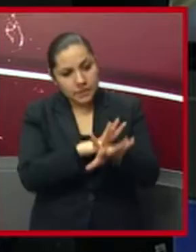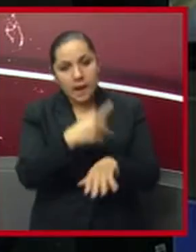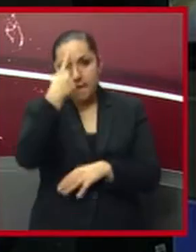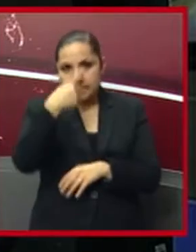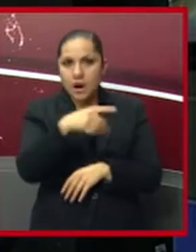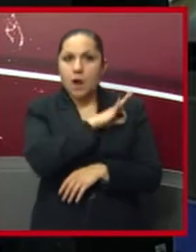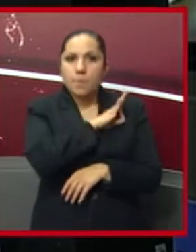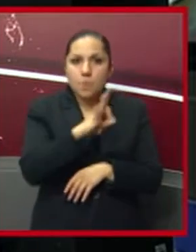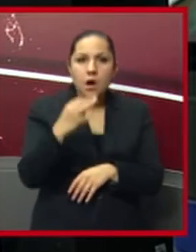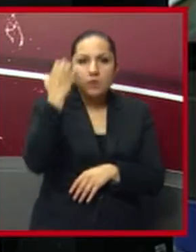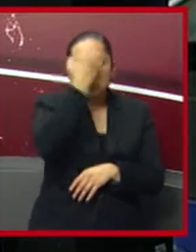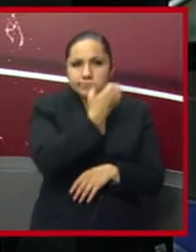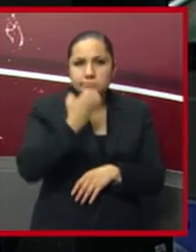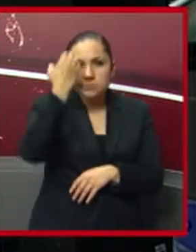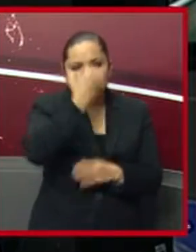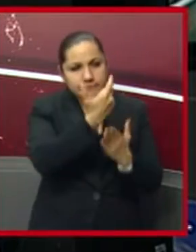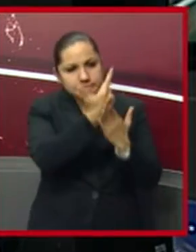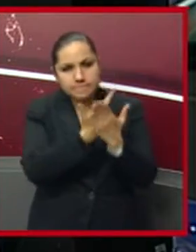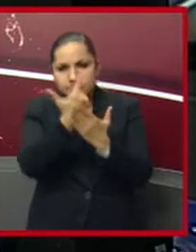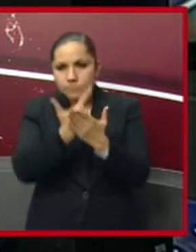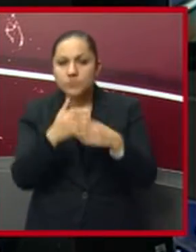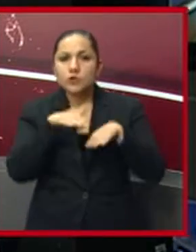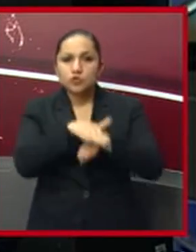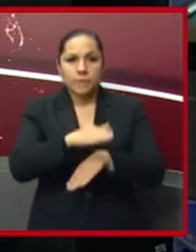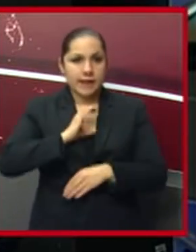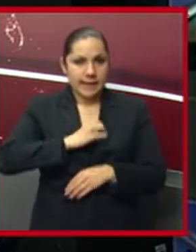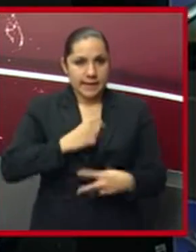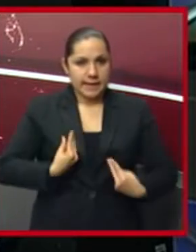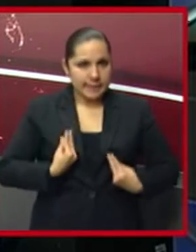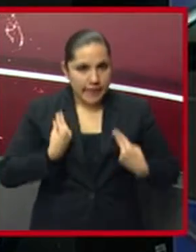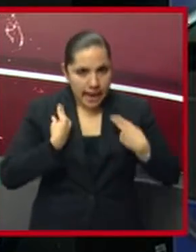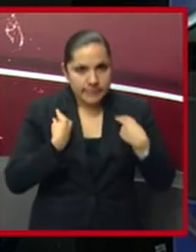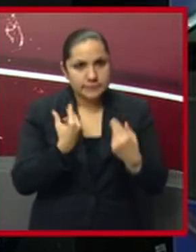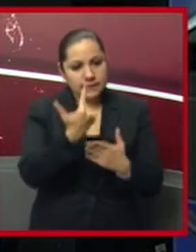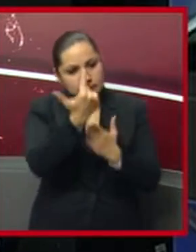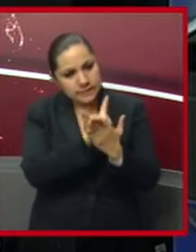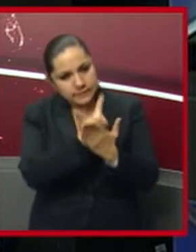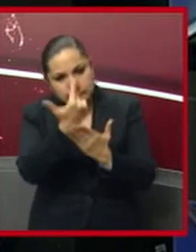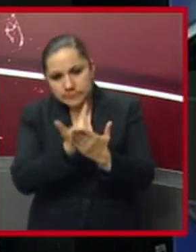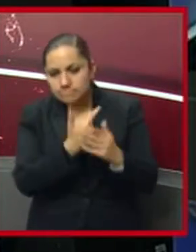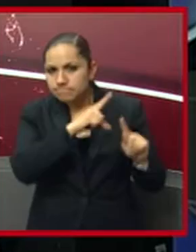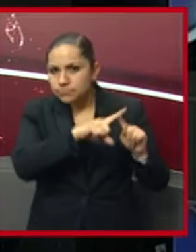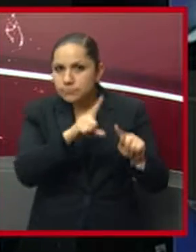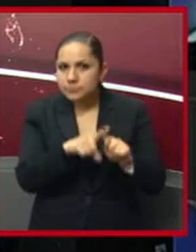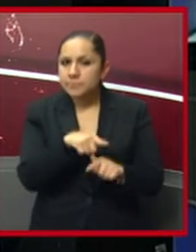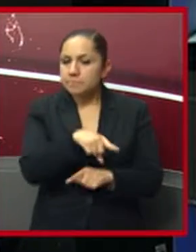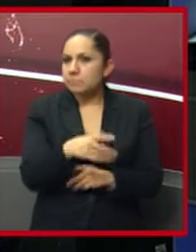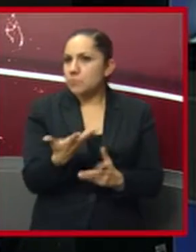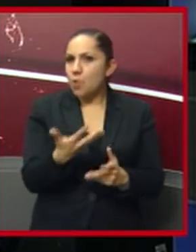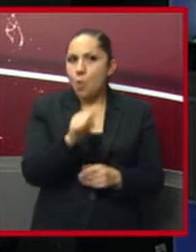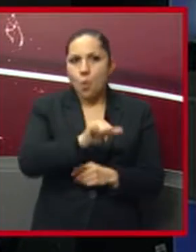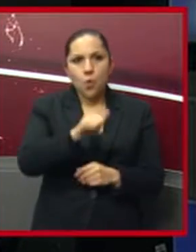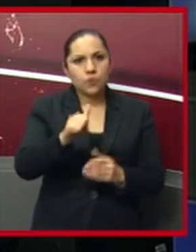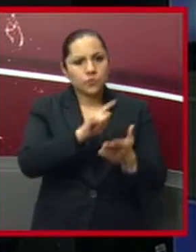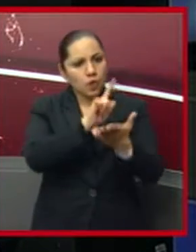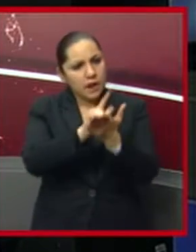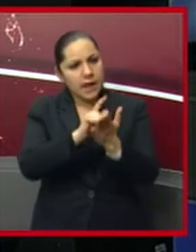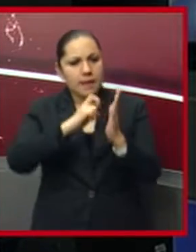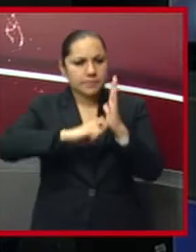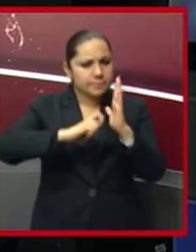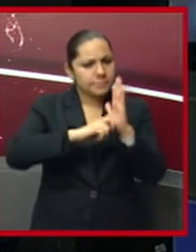la sociedad. Este registro de cáncer creo que es importante también. Hay reformas